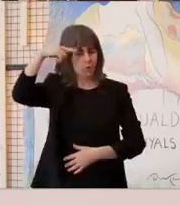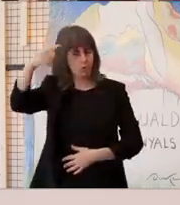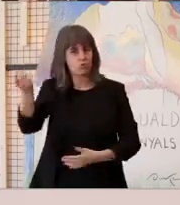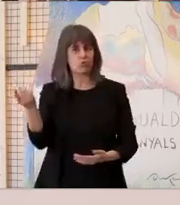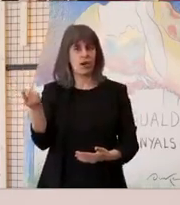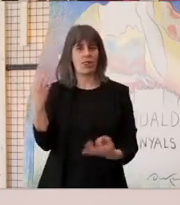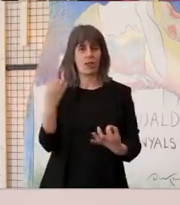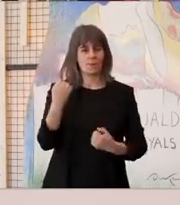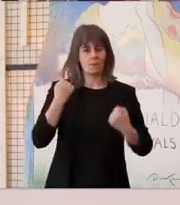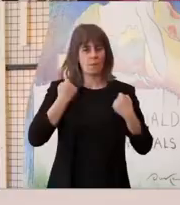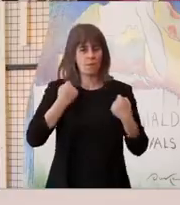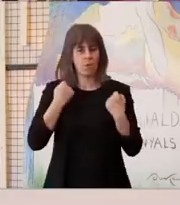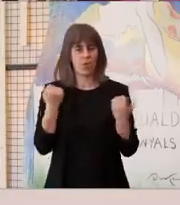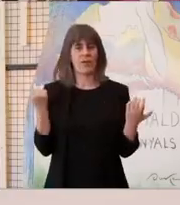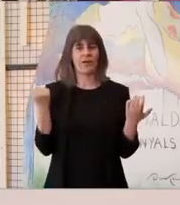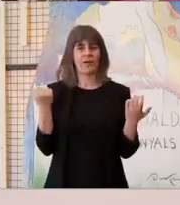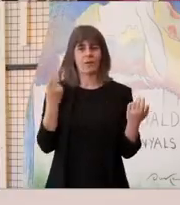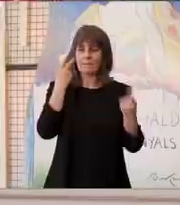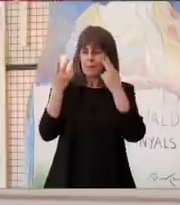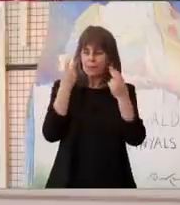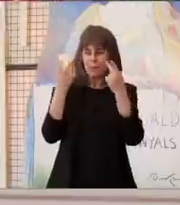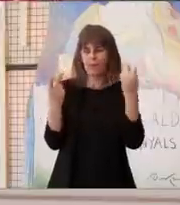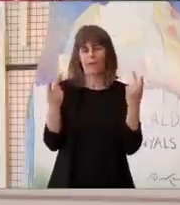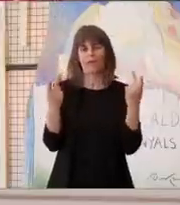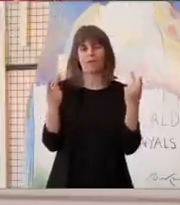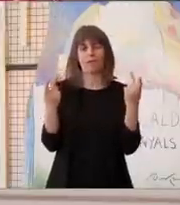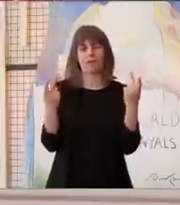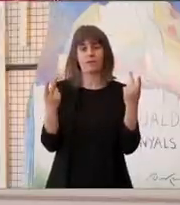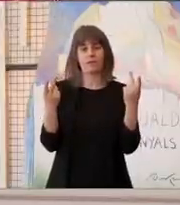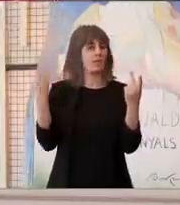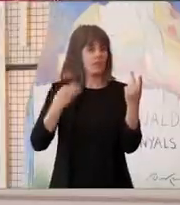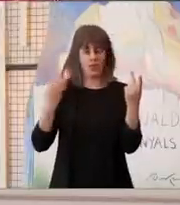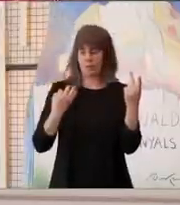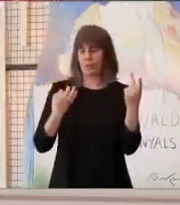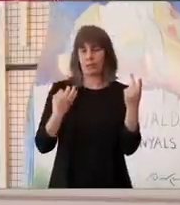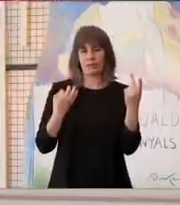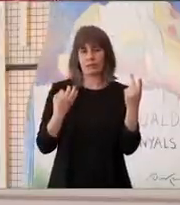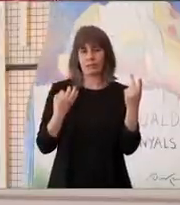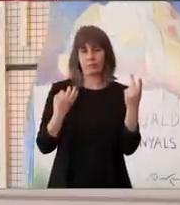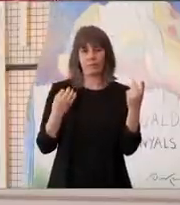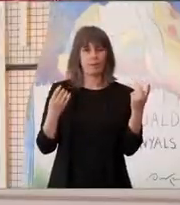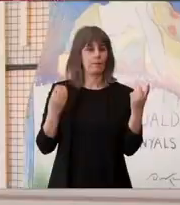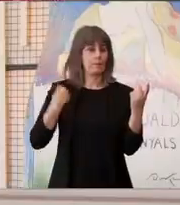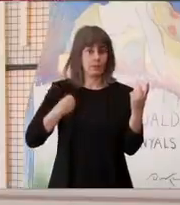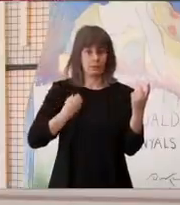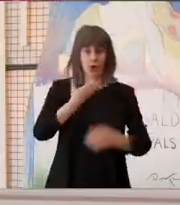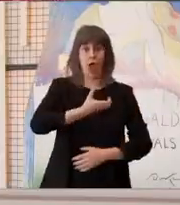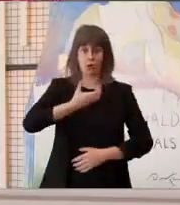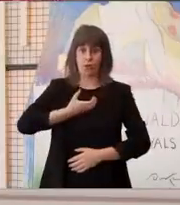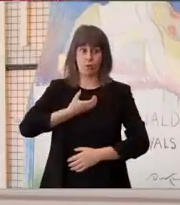poder espacios de visibilidad llevándolas Al conjunto de los 61 ayuntamientos